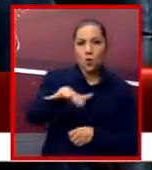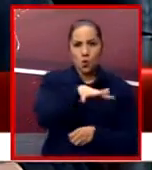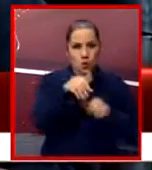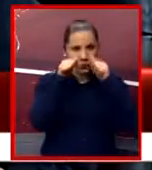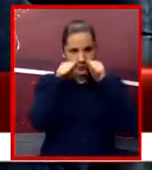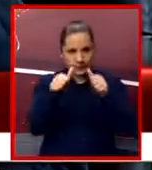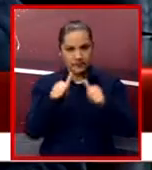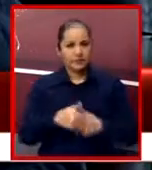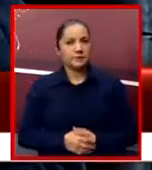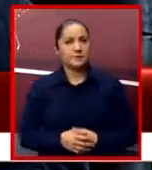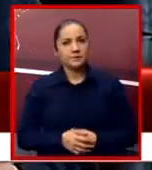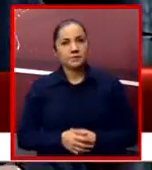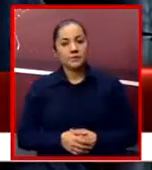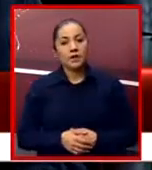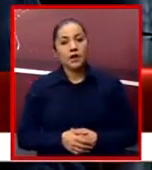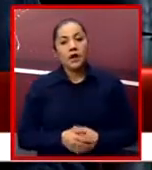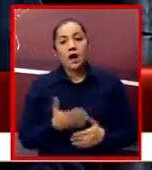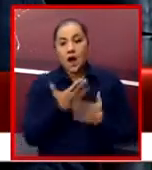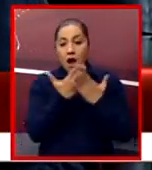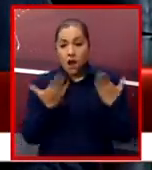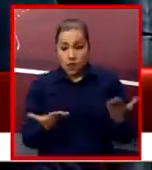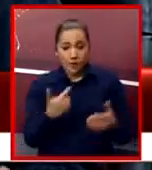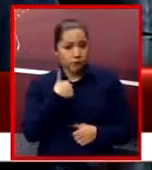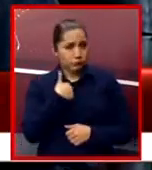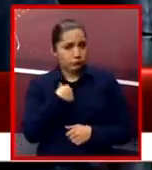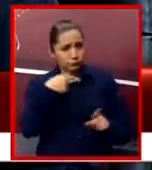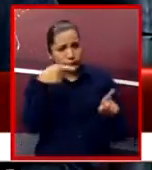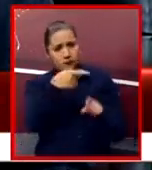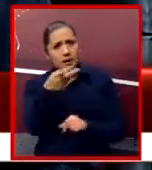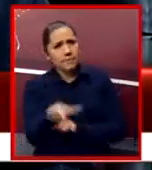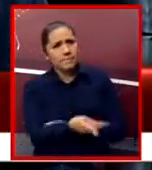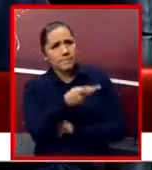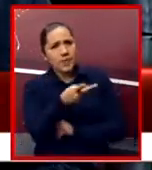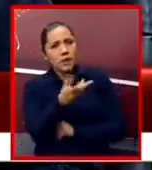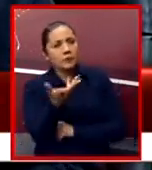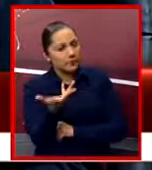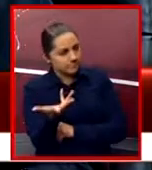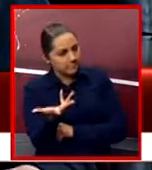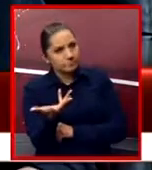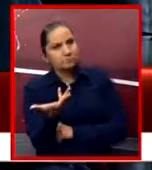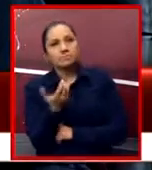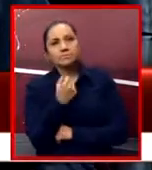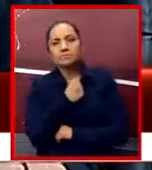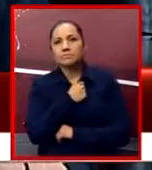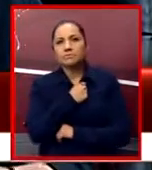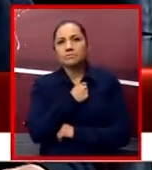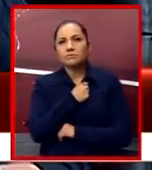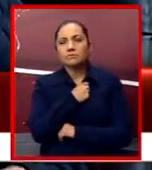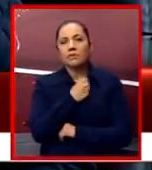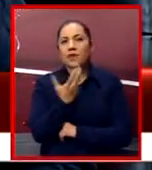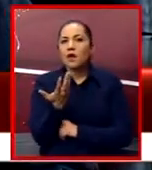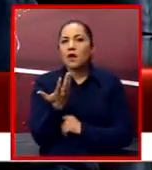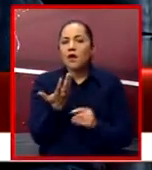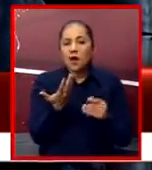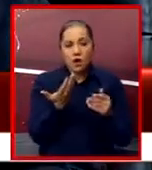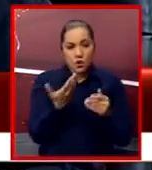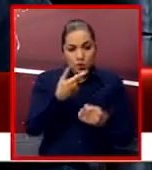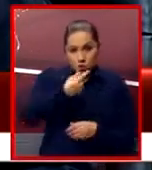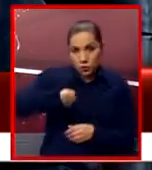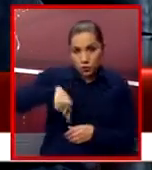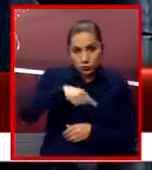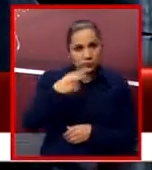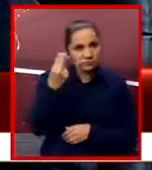Y aquí la pregunta entonces es, ¿tendríamos por supuesto, de manera conjunta, hacer